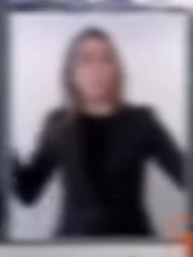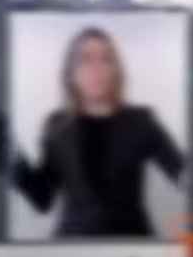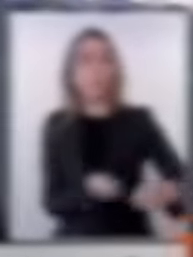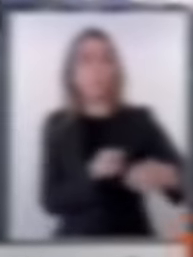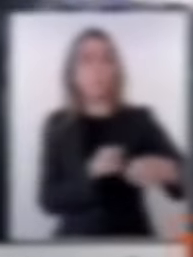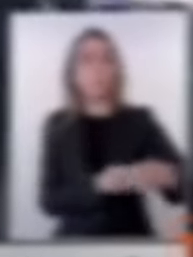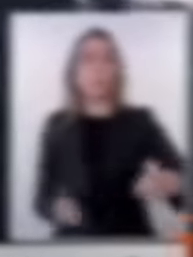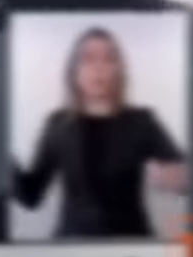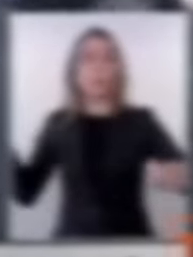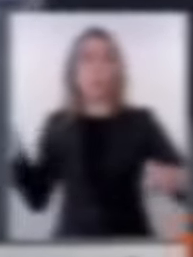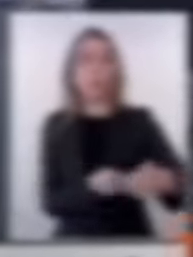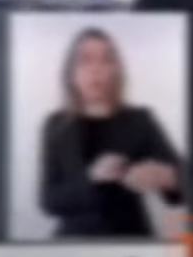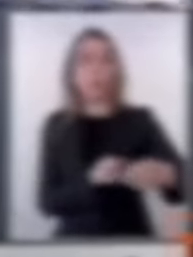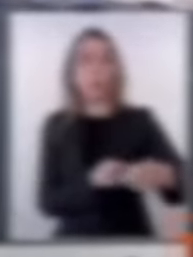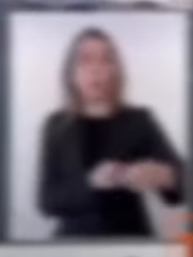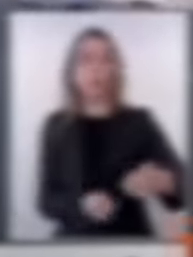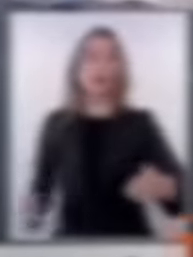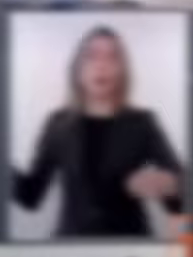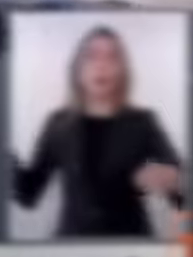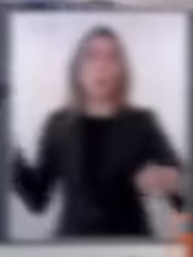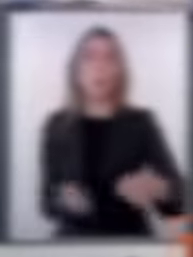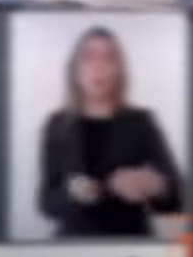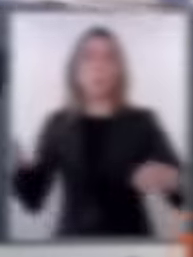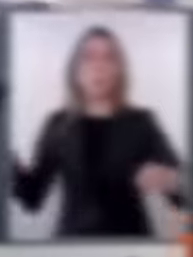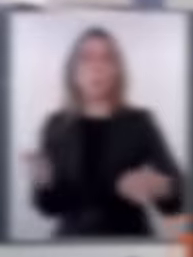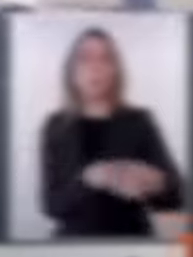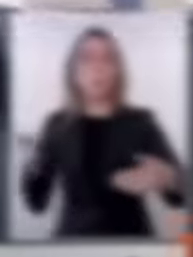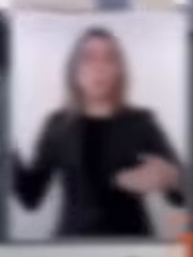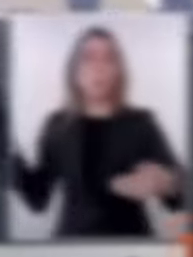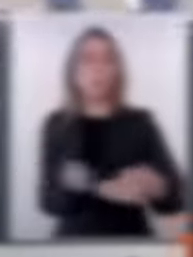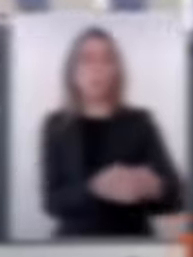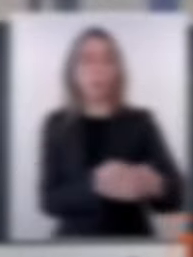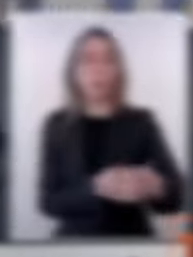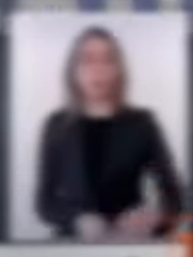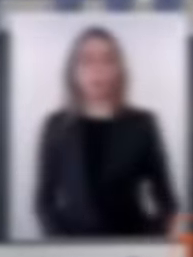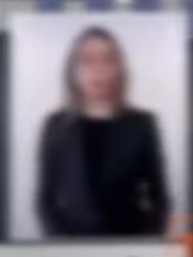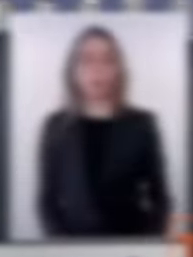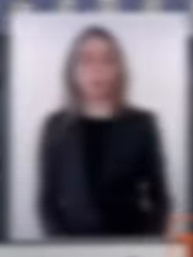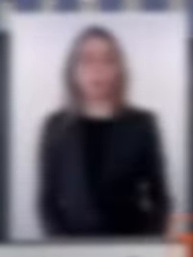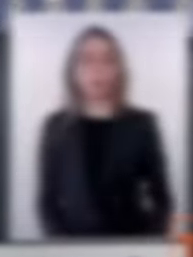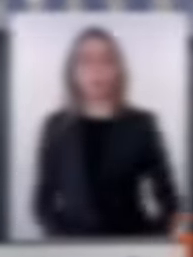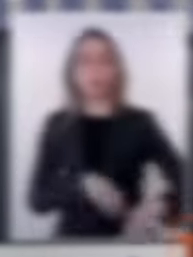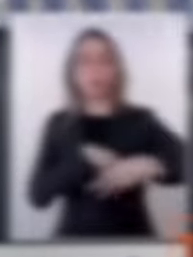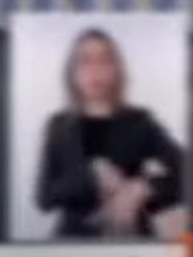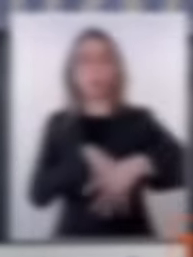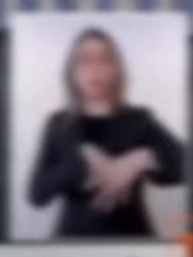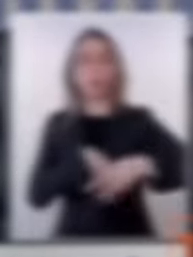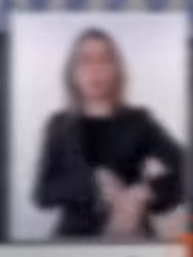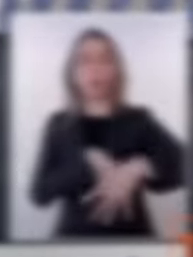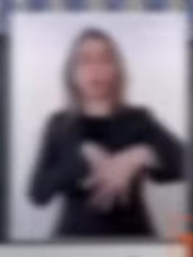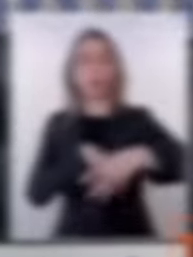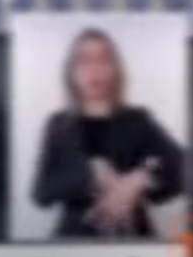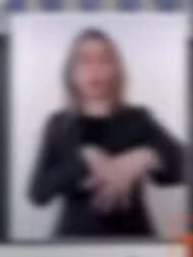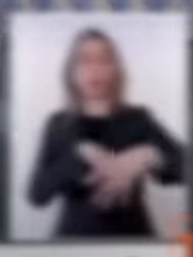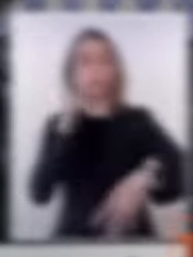rinden honor. Está bacán. Yo pensaba que solamente eran así nomás. Está bacán.